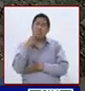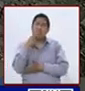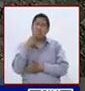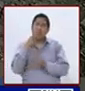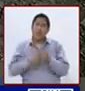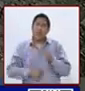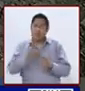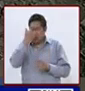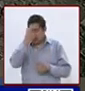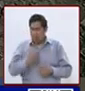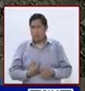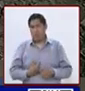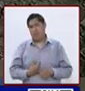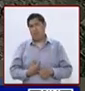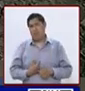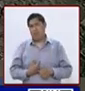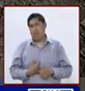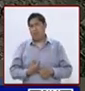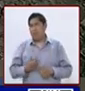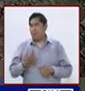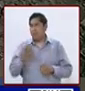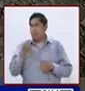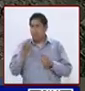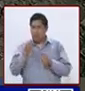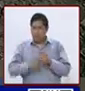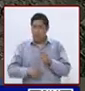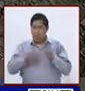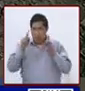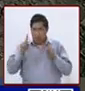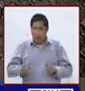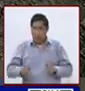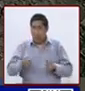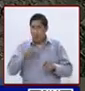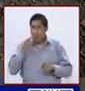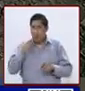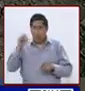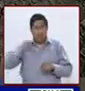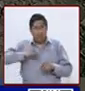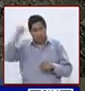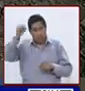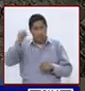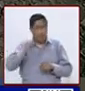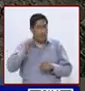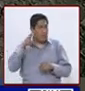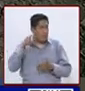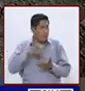cada mujer, así. No, en cada persona dice que ganan